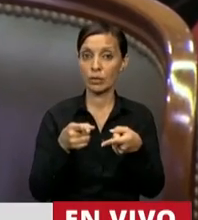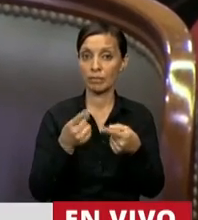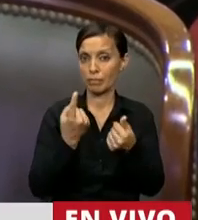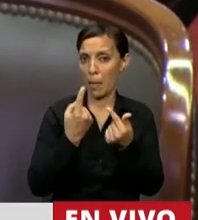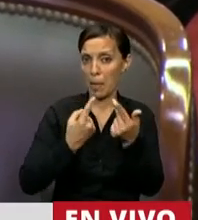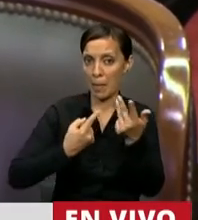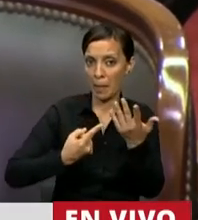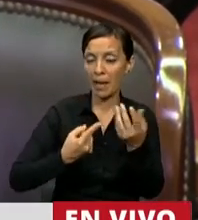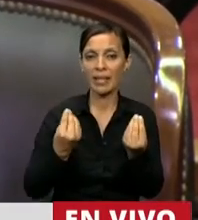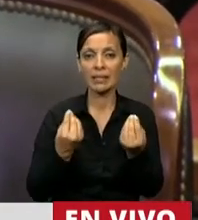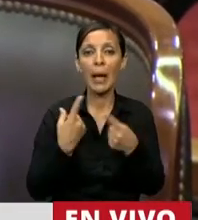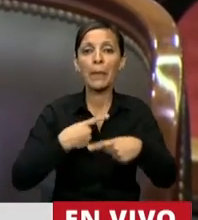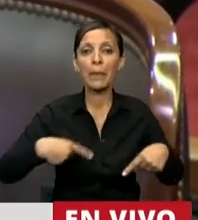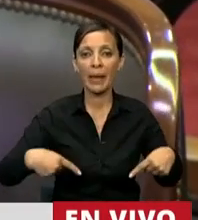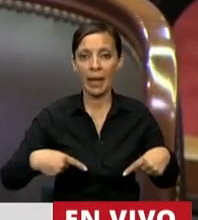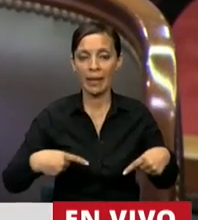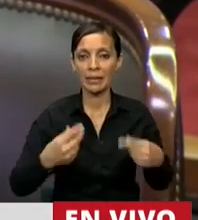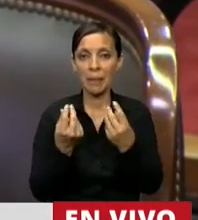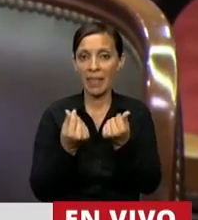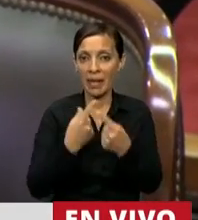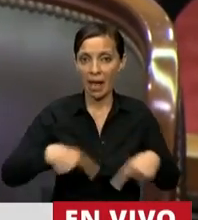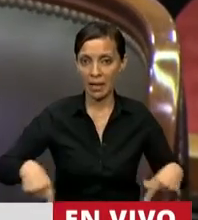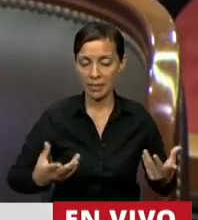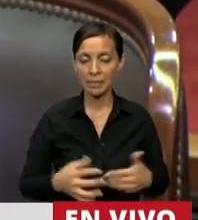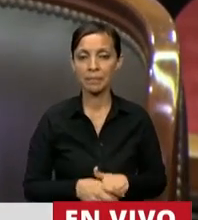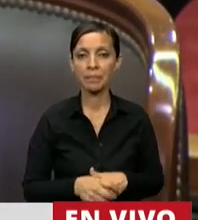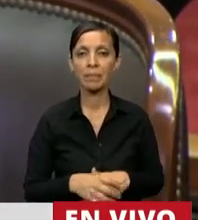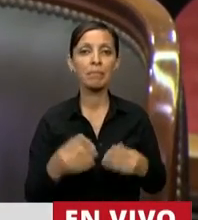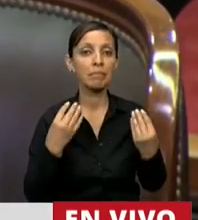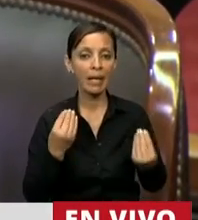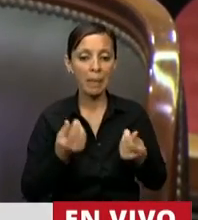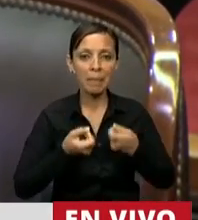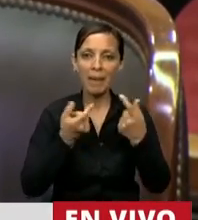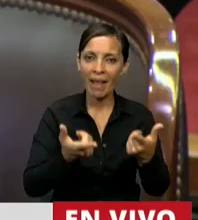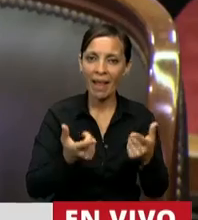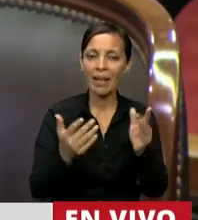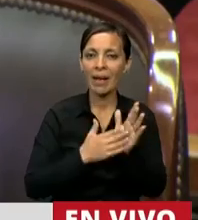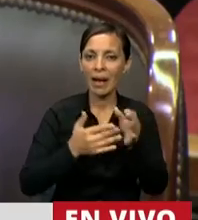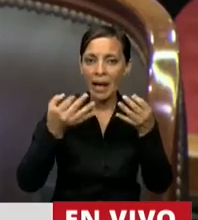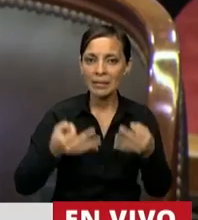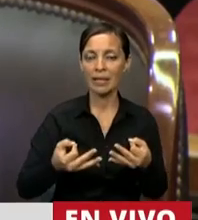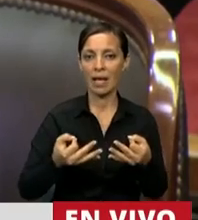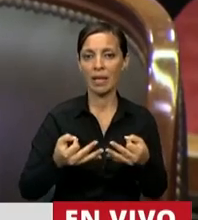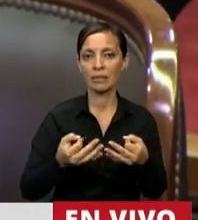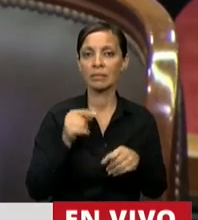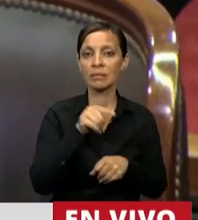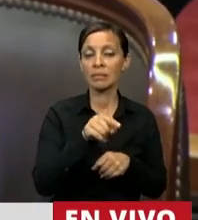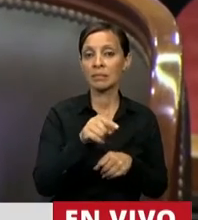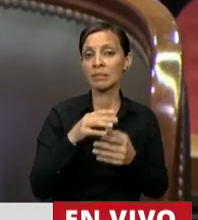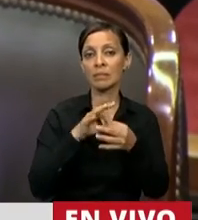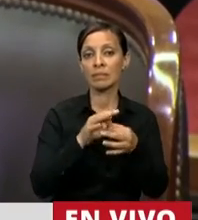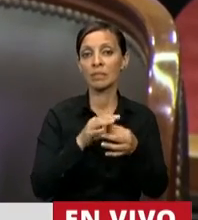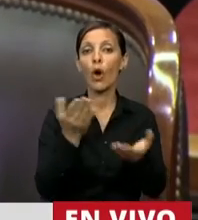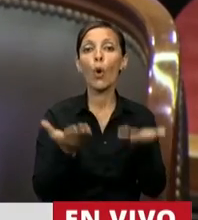decía, bienes materiales y simbólicos. ¿Para qué? Para garantizar esto que le decía, que tiene que ver con